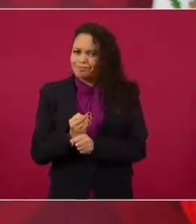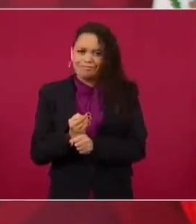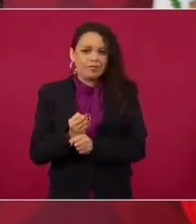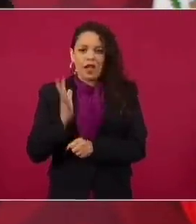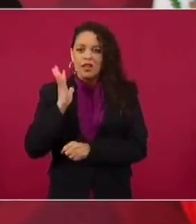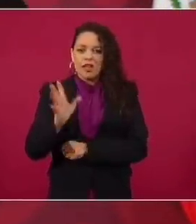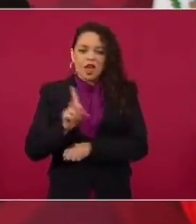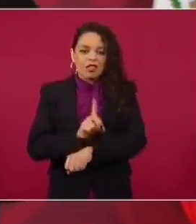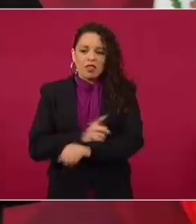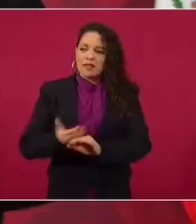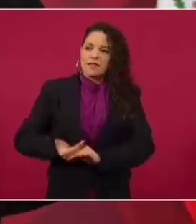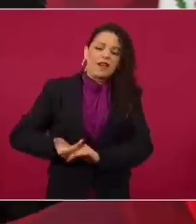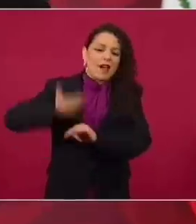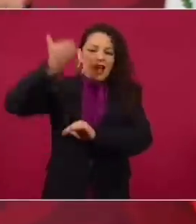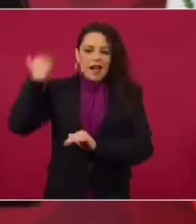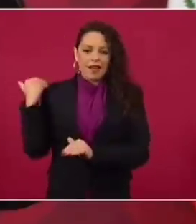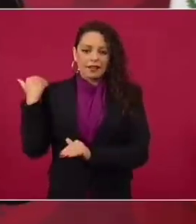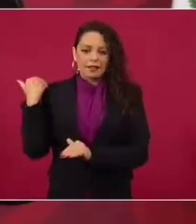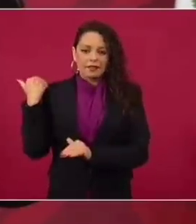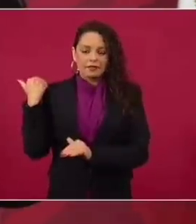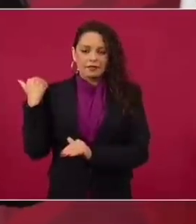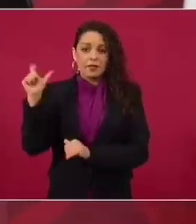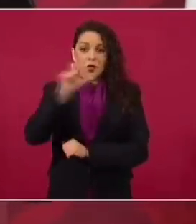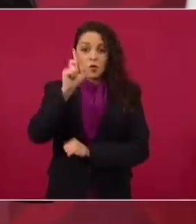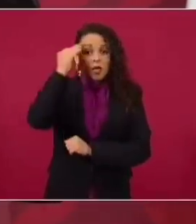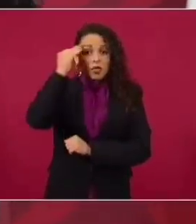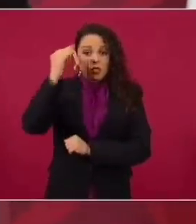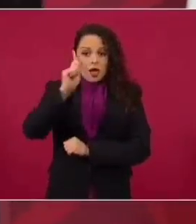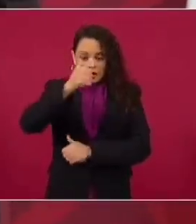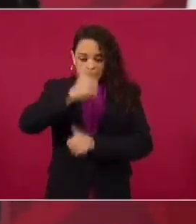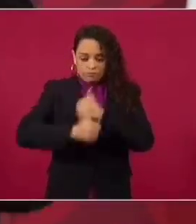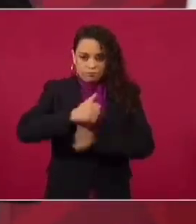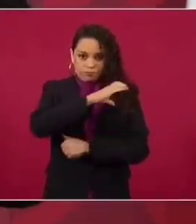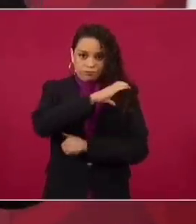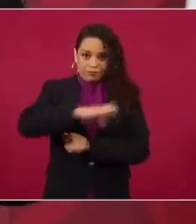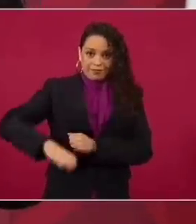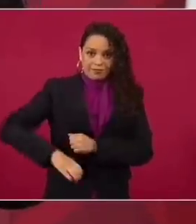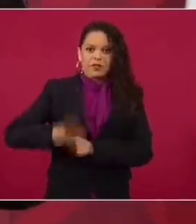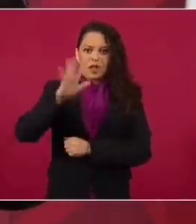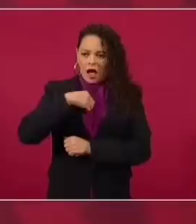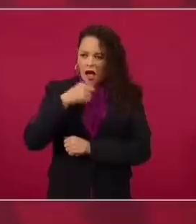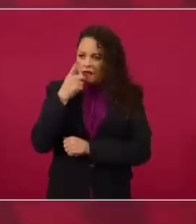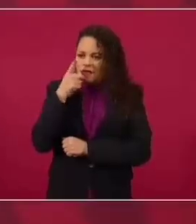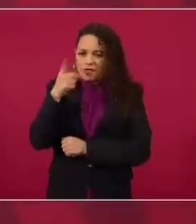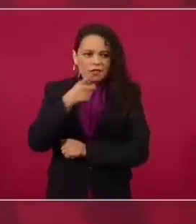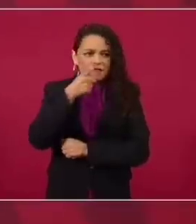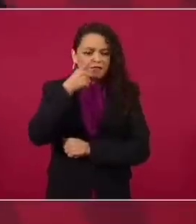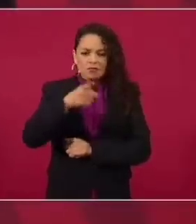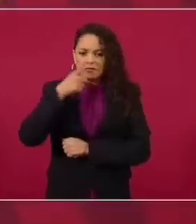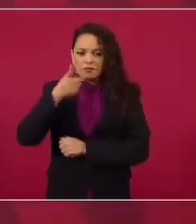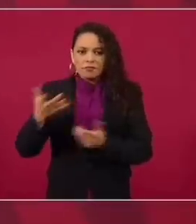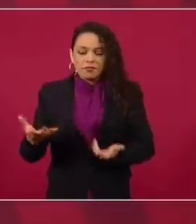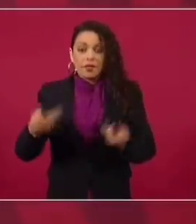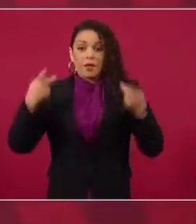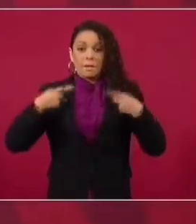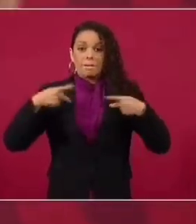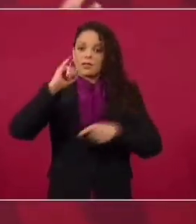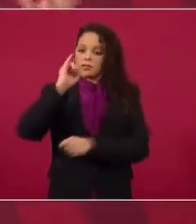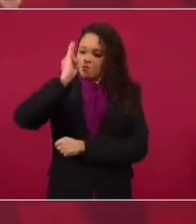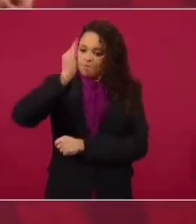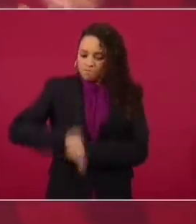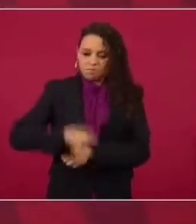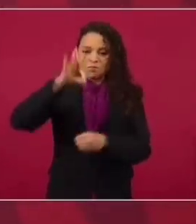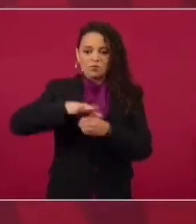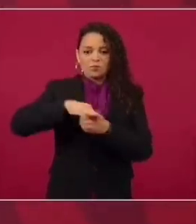Siempre, además, en campaña lo dijimos y la gente votó porque eso se terminara. Ahora que me están